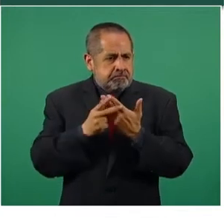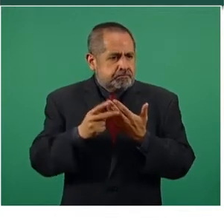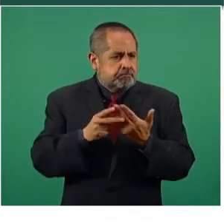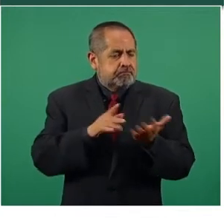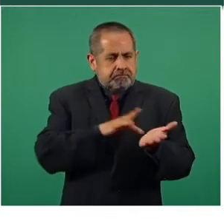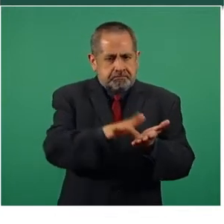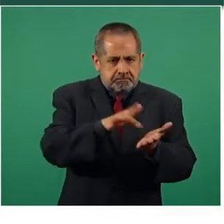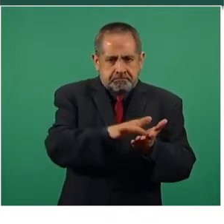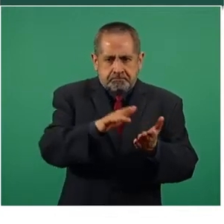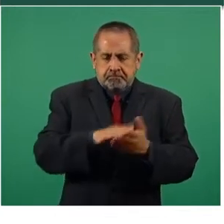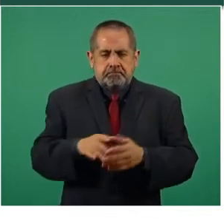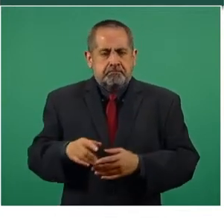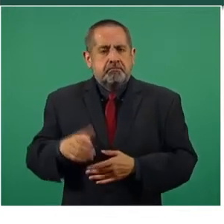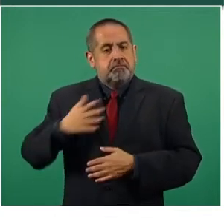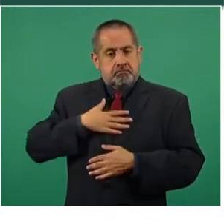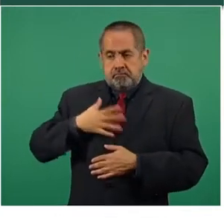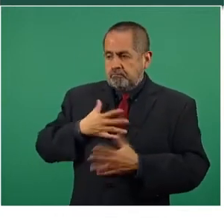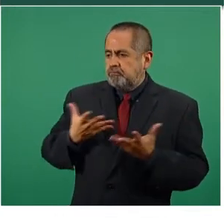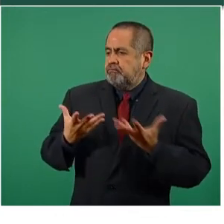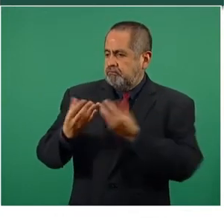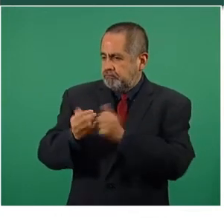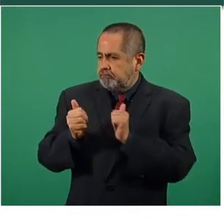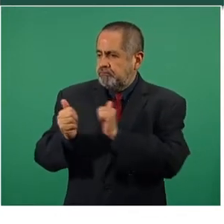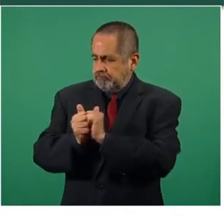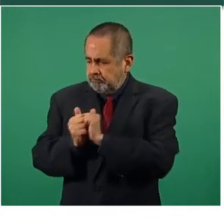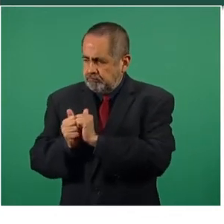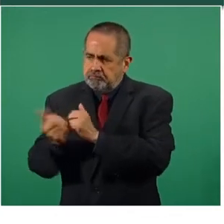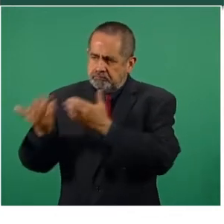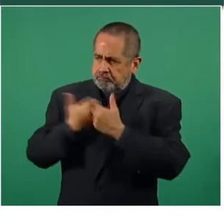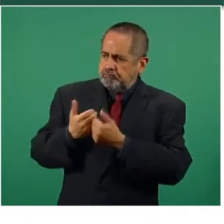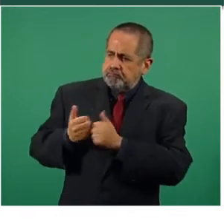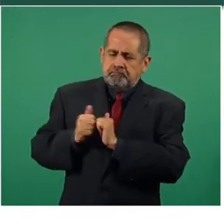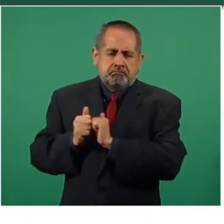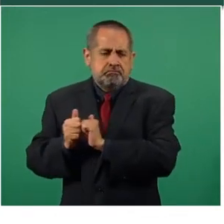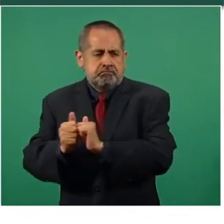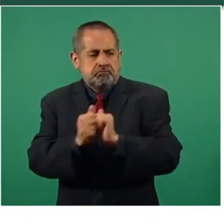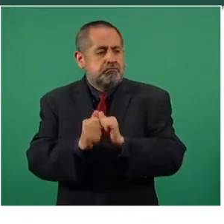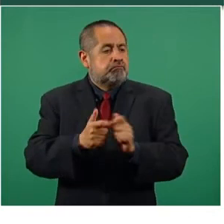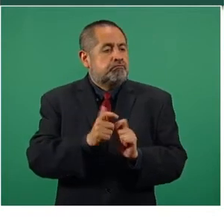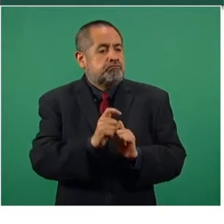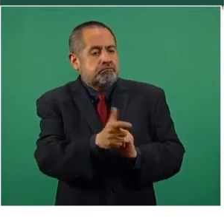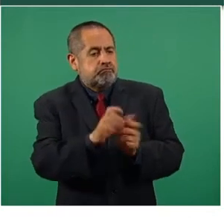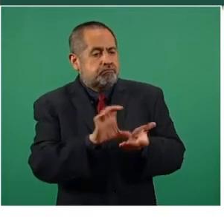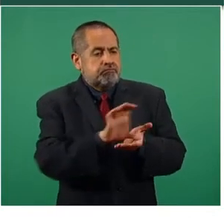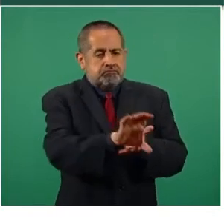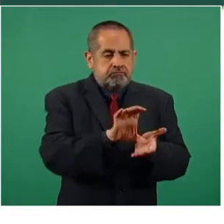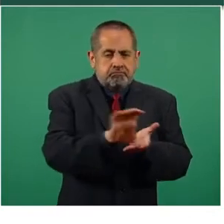hemos apoyado en la distribución de estos recursos a más de